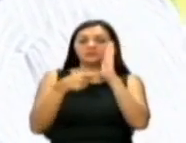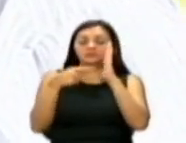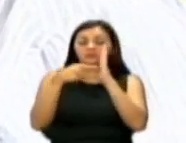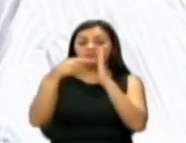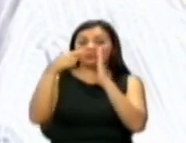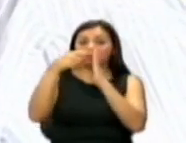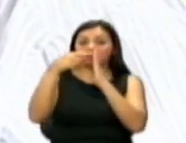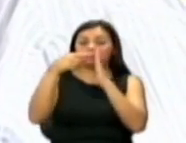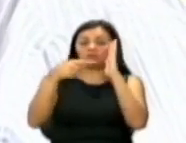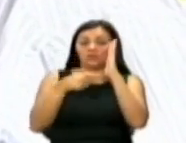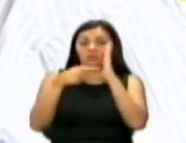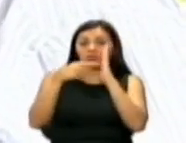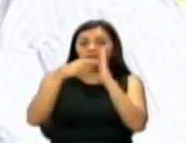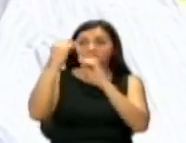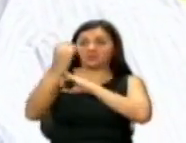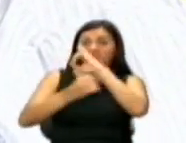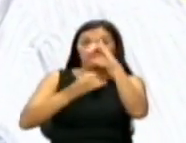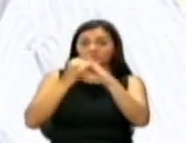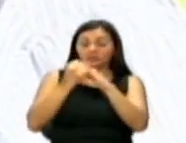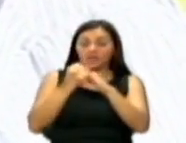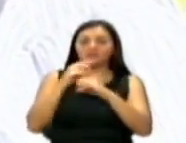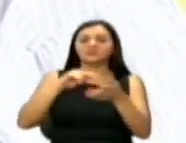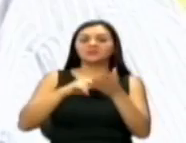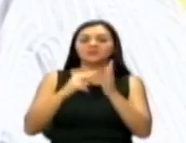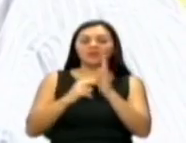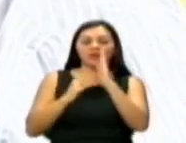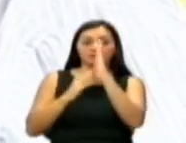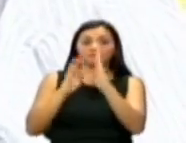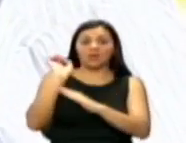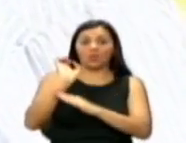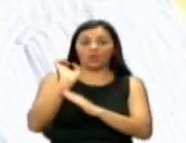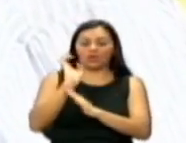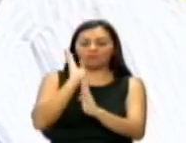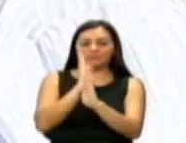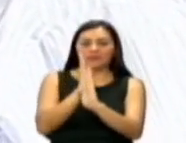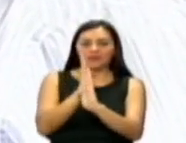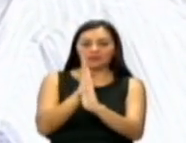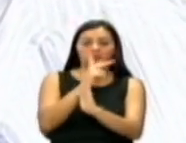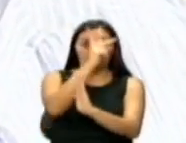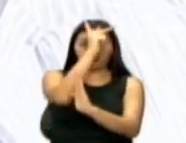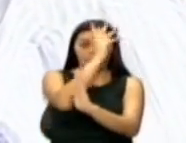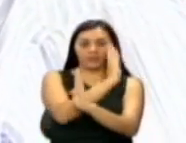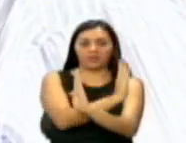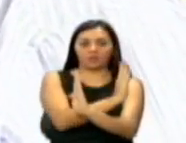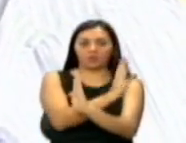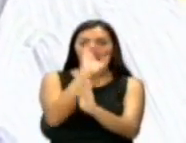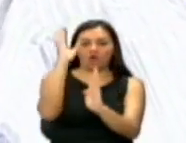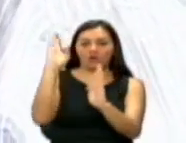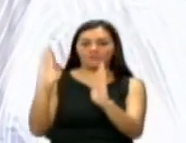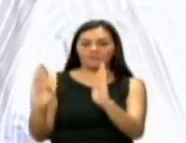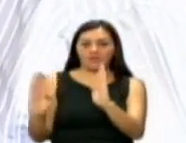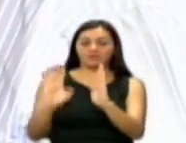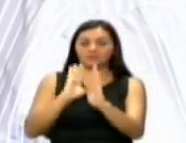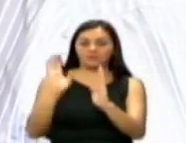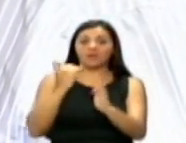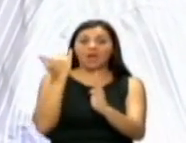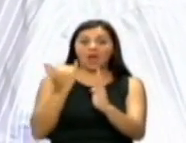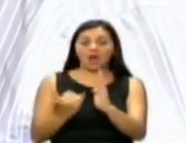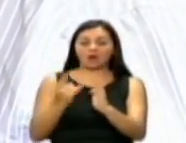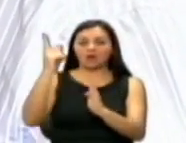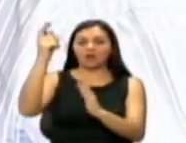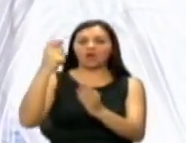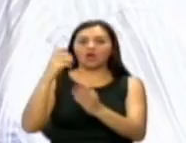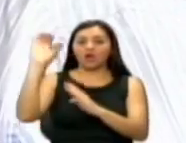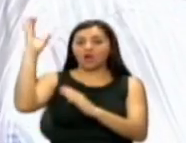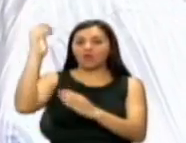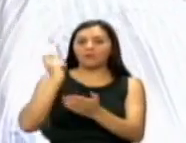Perú. Hay un fenómeno que se ha dado últimamente, que todos van a adquirir productos a Colombia. Ahora los